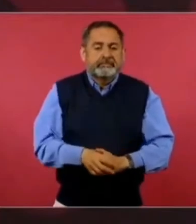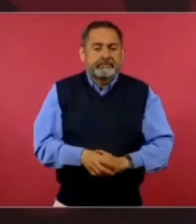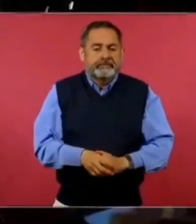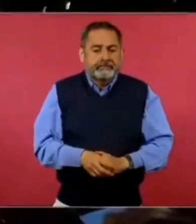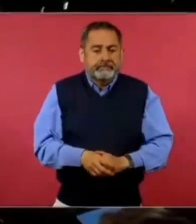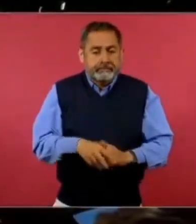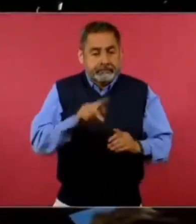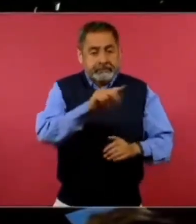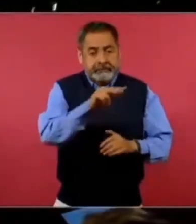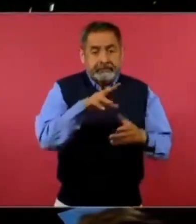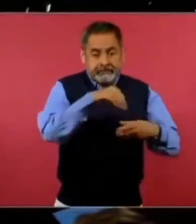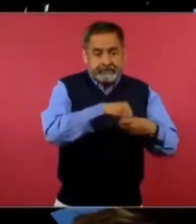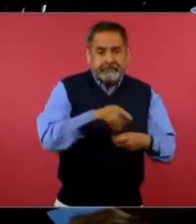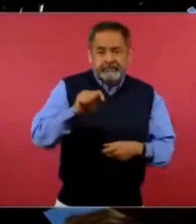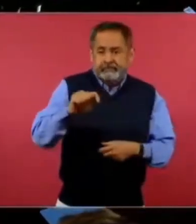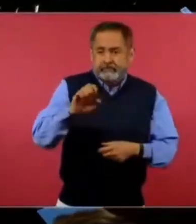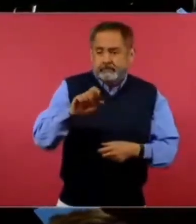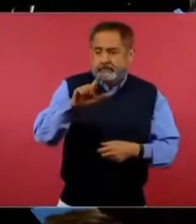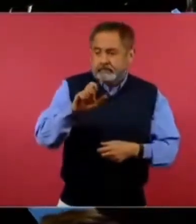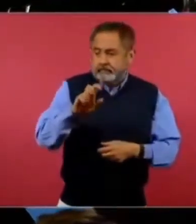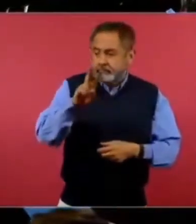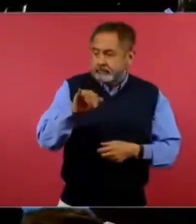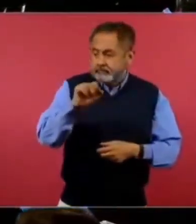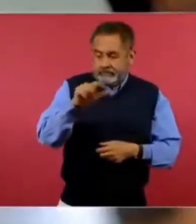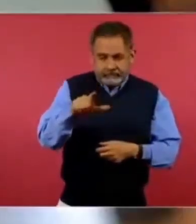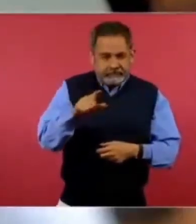de Televisa y así de todos los medios.